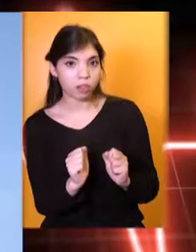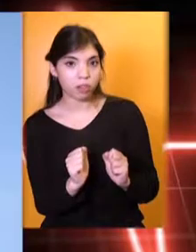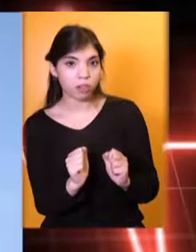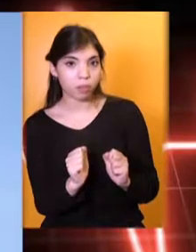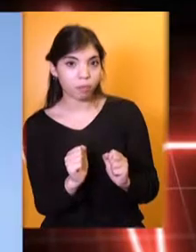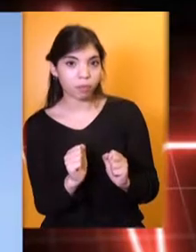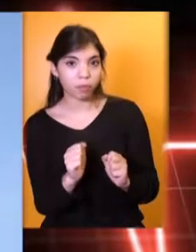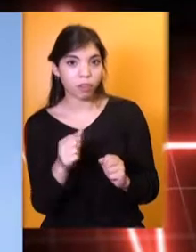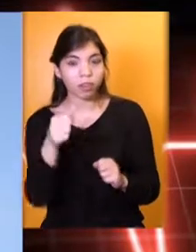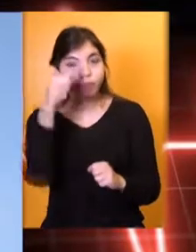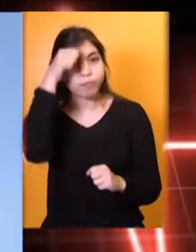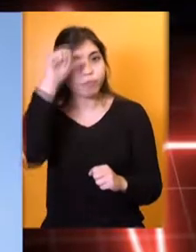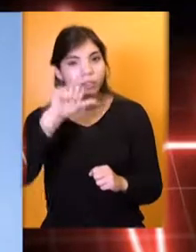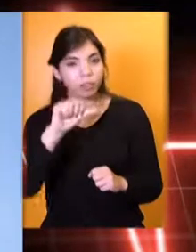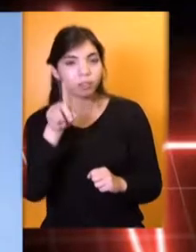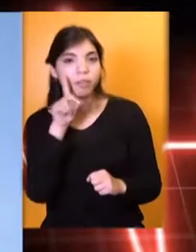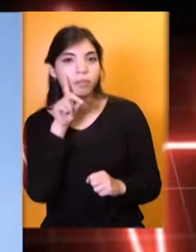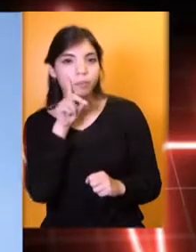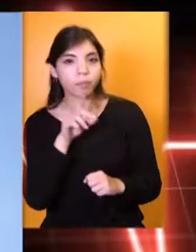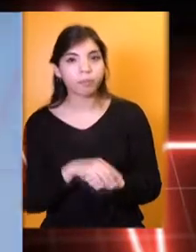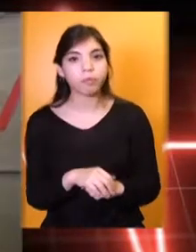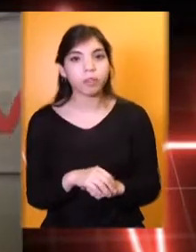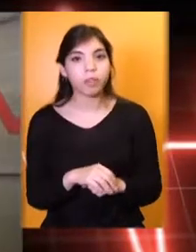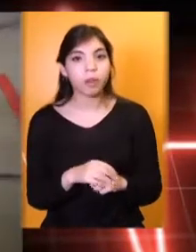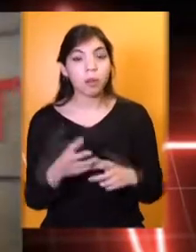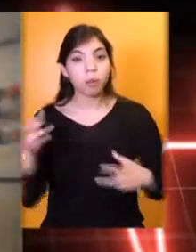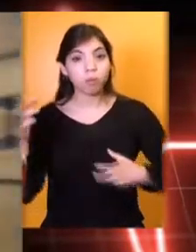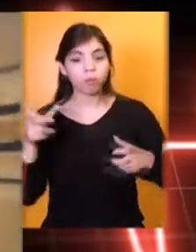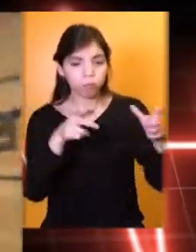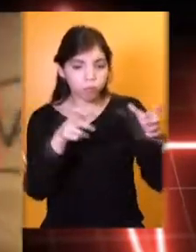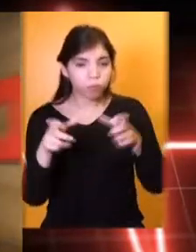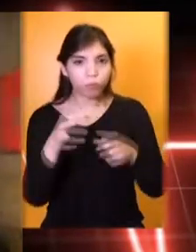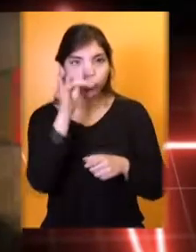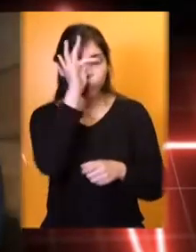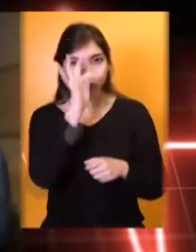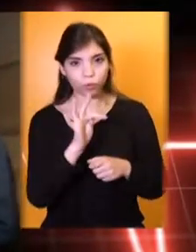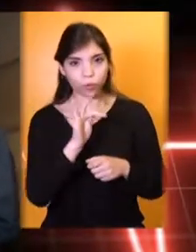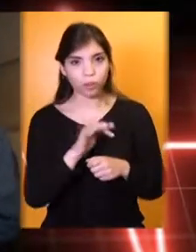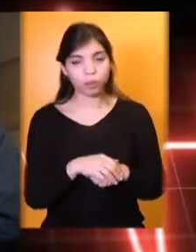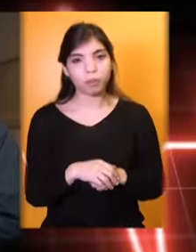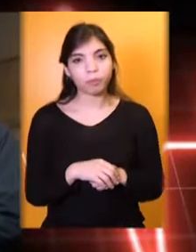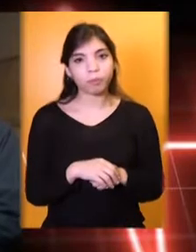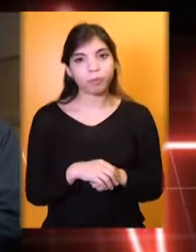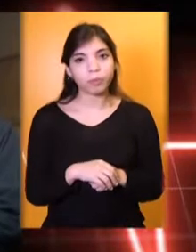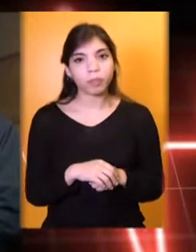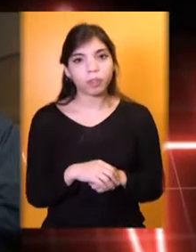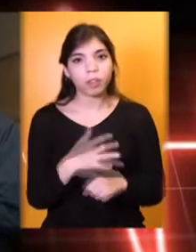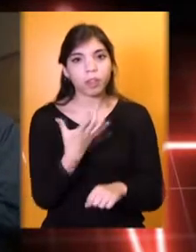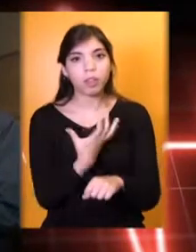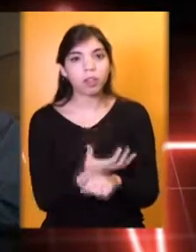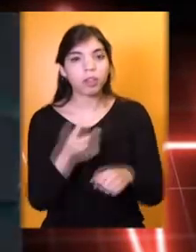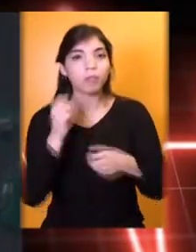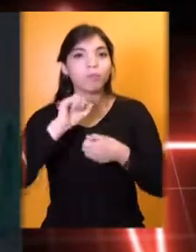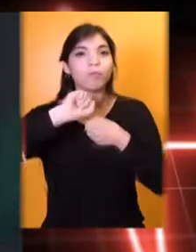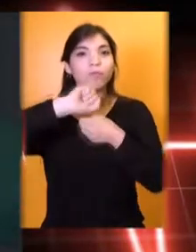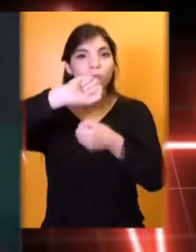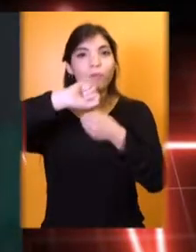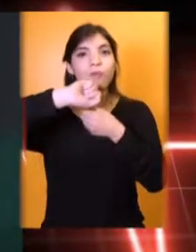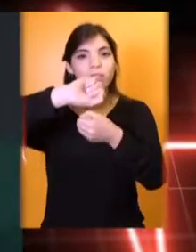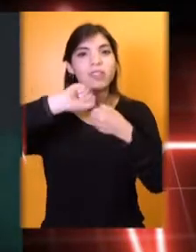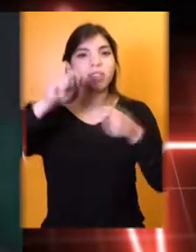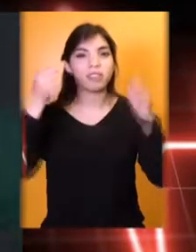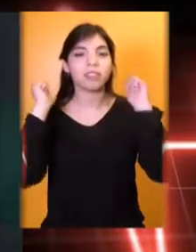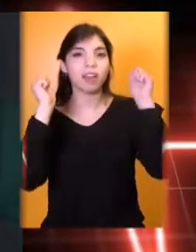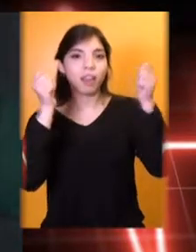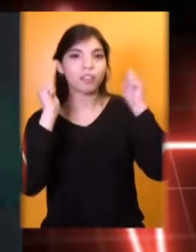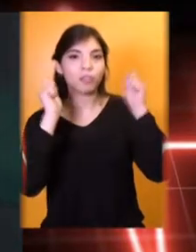delito. Hecho que preocupa a los dirigentes de los funcionarios de Gendarmería, tomando como referencia que hay una movilización realizada por internos a lo